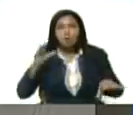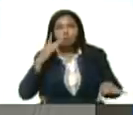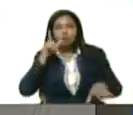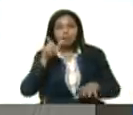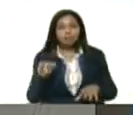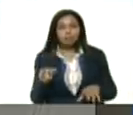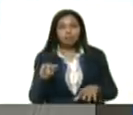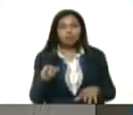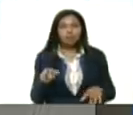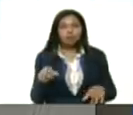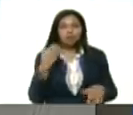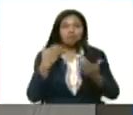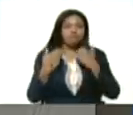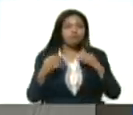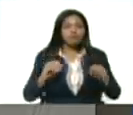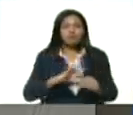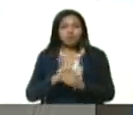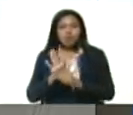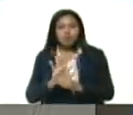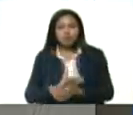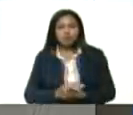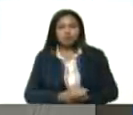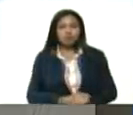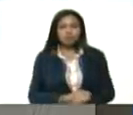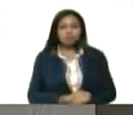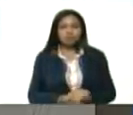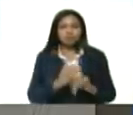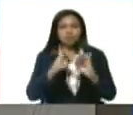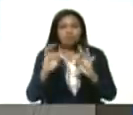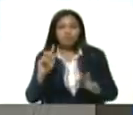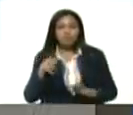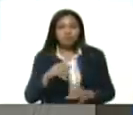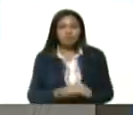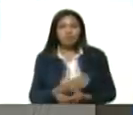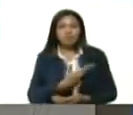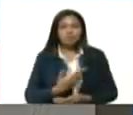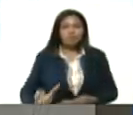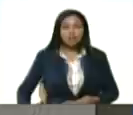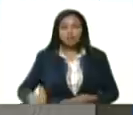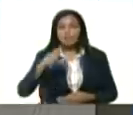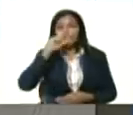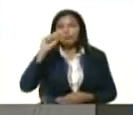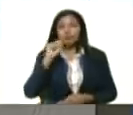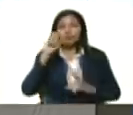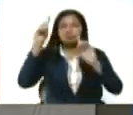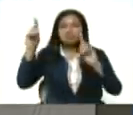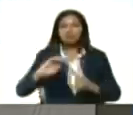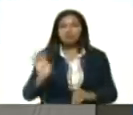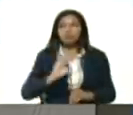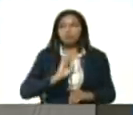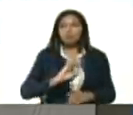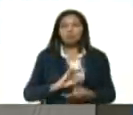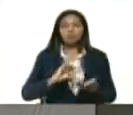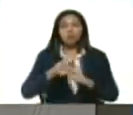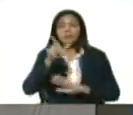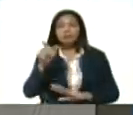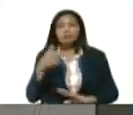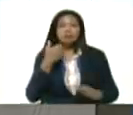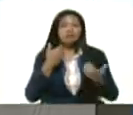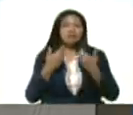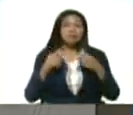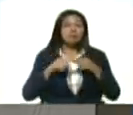persona infectada por COVID-19. Por eso es que también el presidente Maduro tomó la decisión de que si una persona está infectada